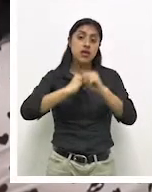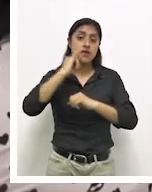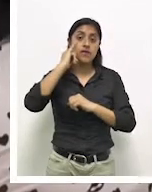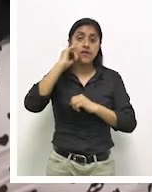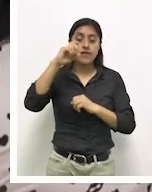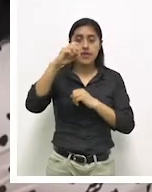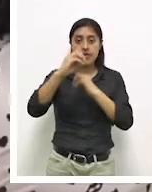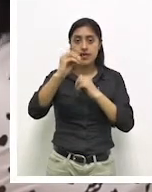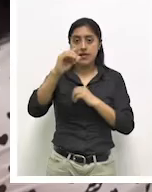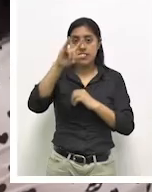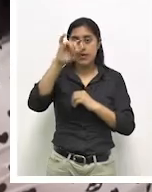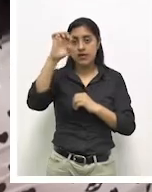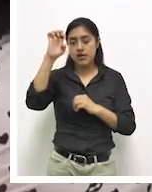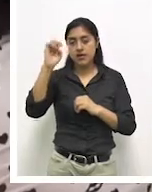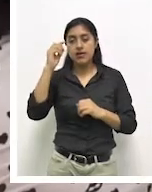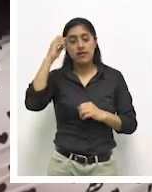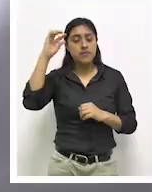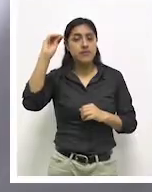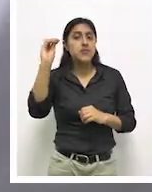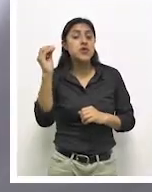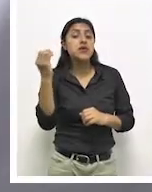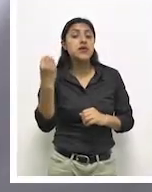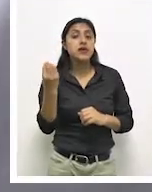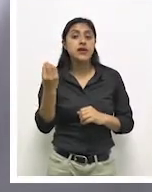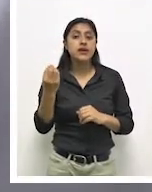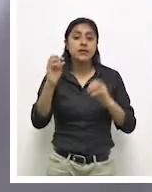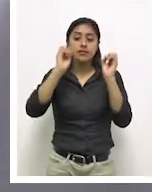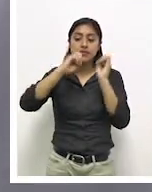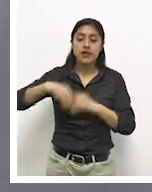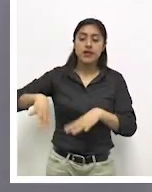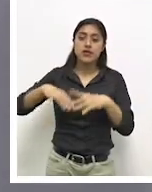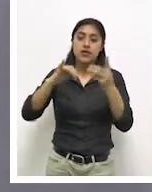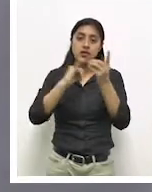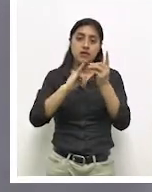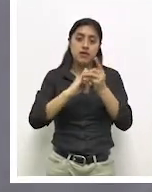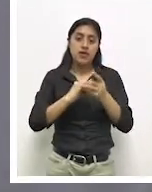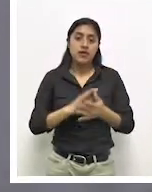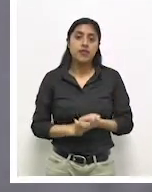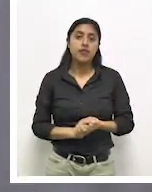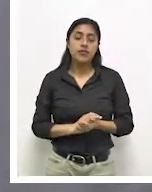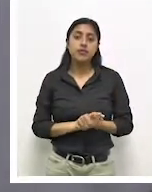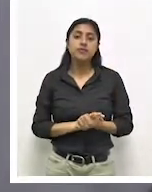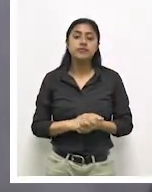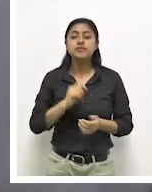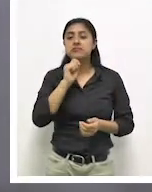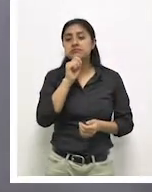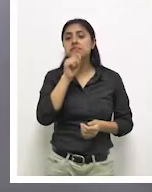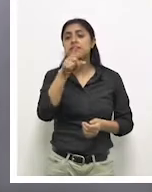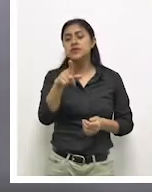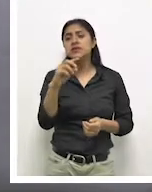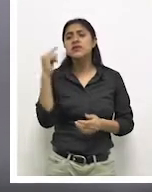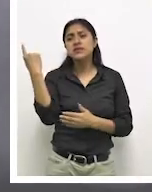será verbal, pues en su reglamento no contempla presentar certificado de denuncia por robo